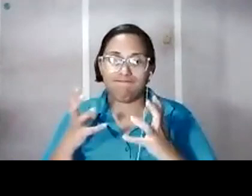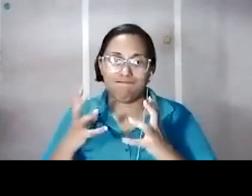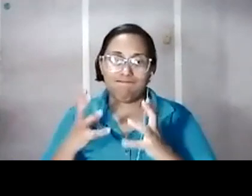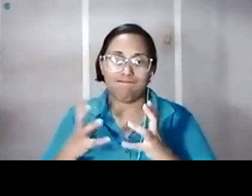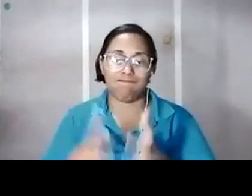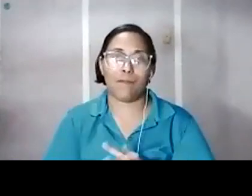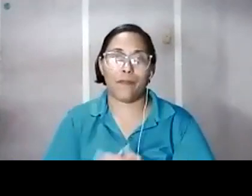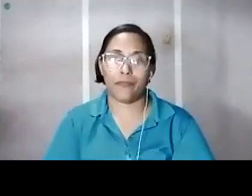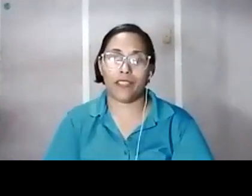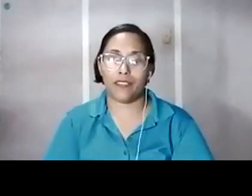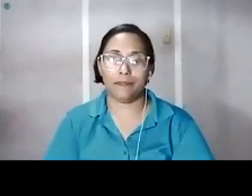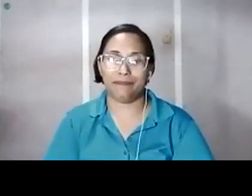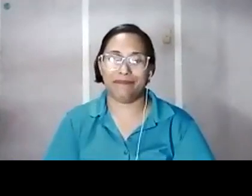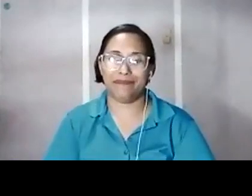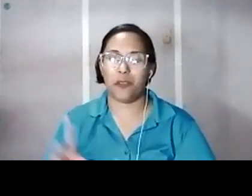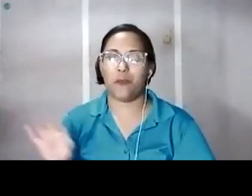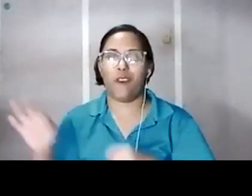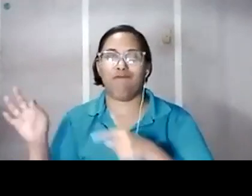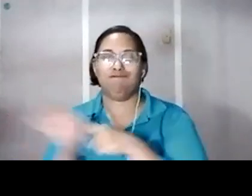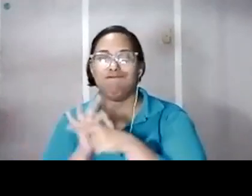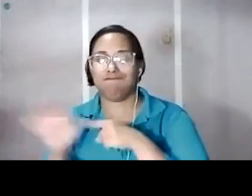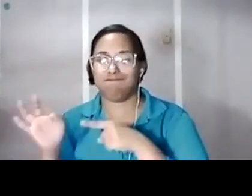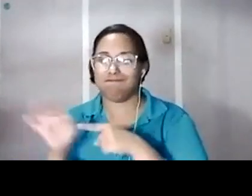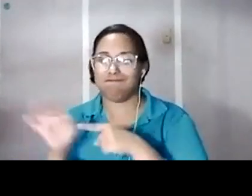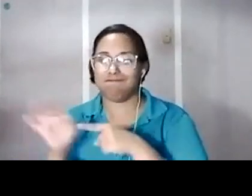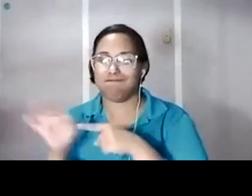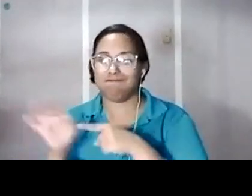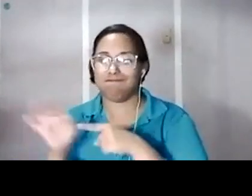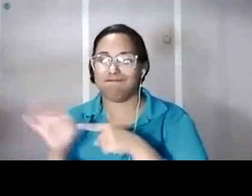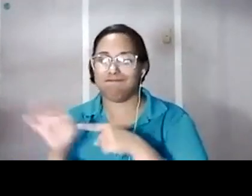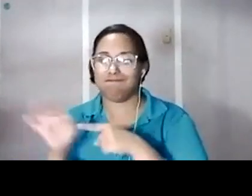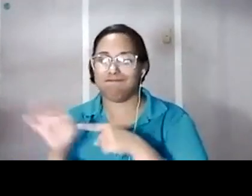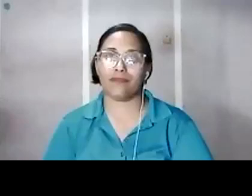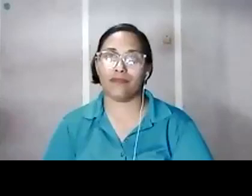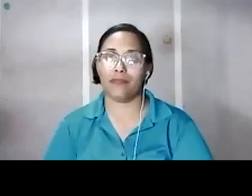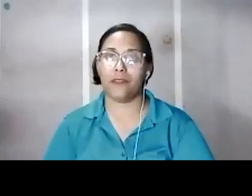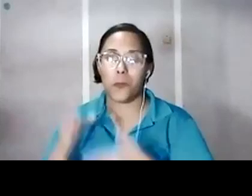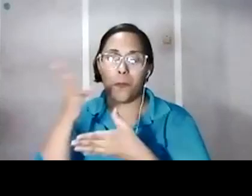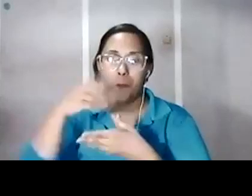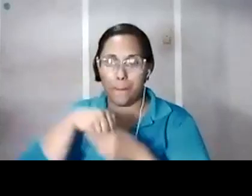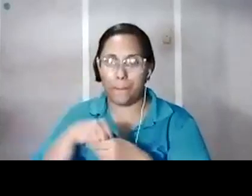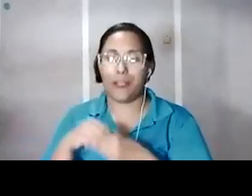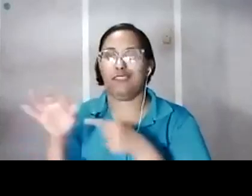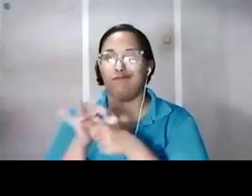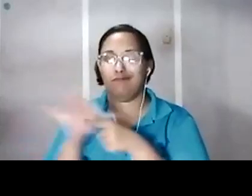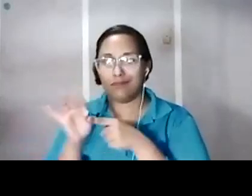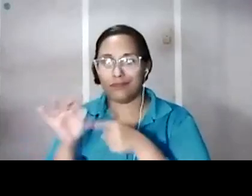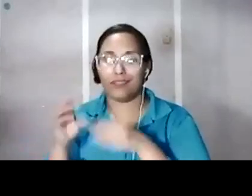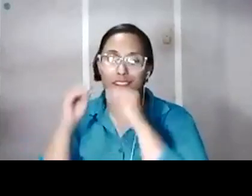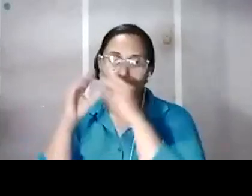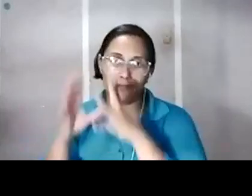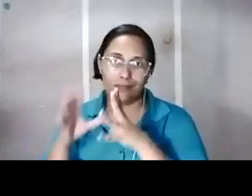creo que es como mi función de parte de mi función docente,